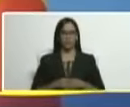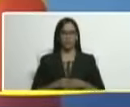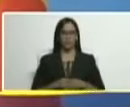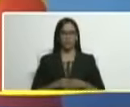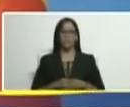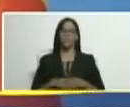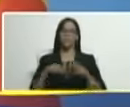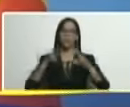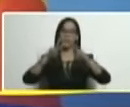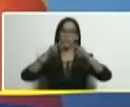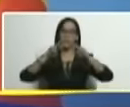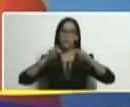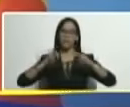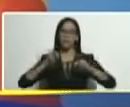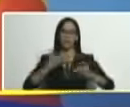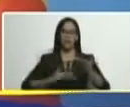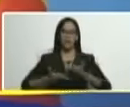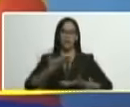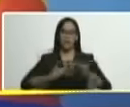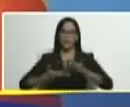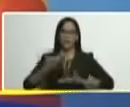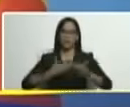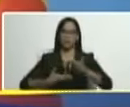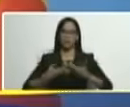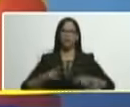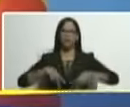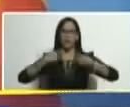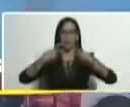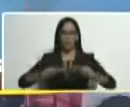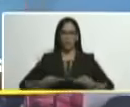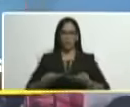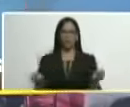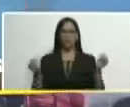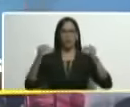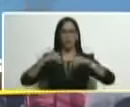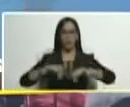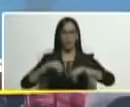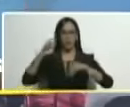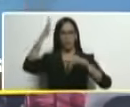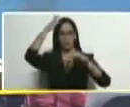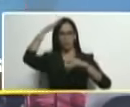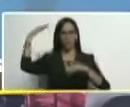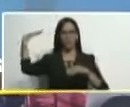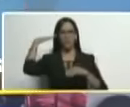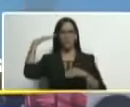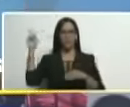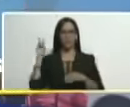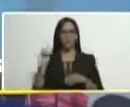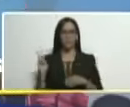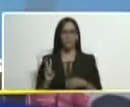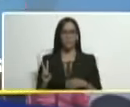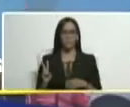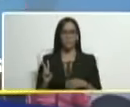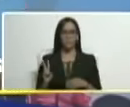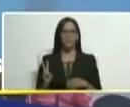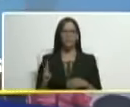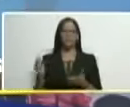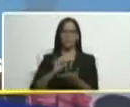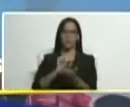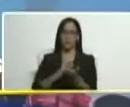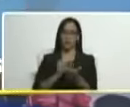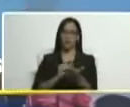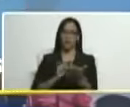para revisar la cooperación en esta nueva etapa con Vietnam y para la firma de estos